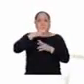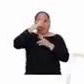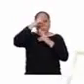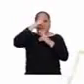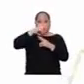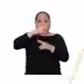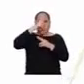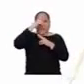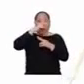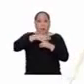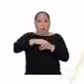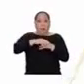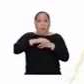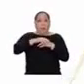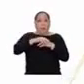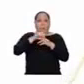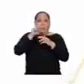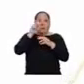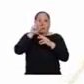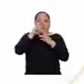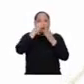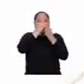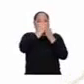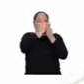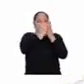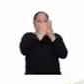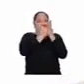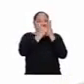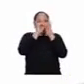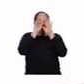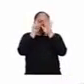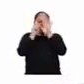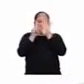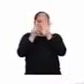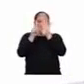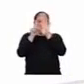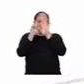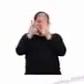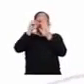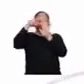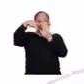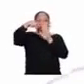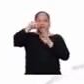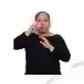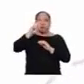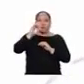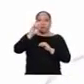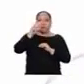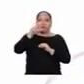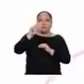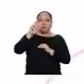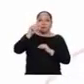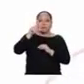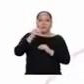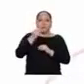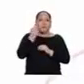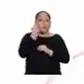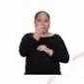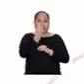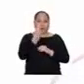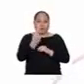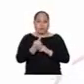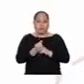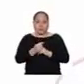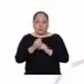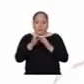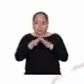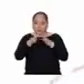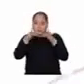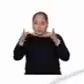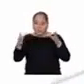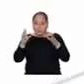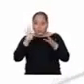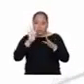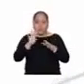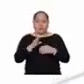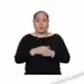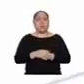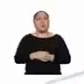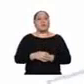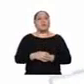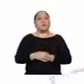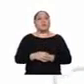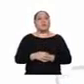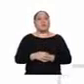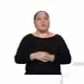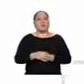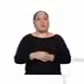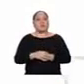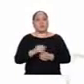ser 6 intervalos y cada intervalo tiene una amplitud de 9. En la alternativa 1 vemos